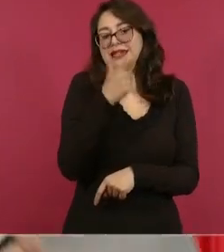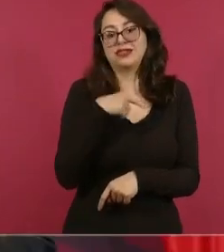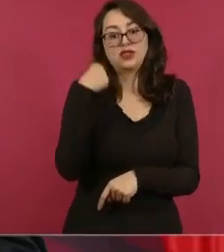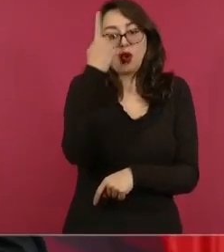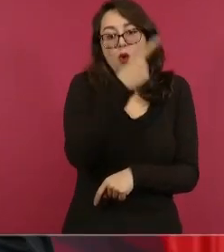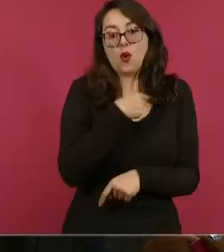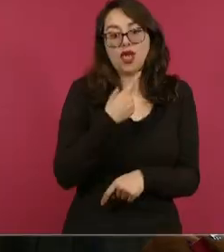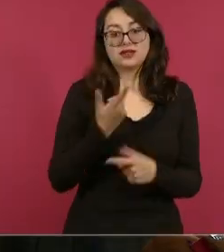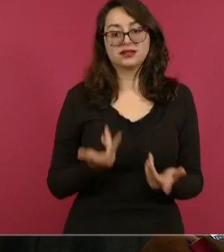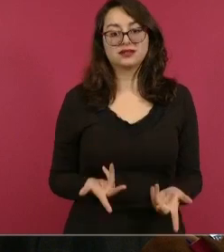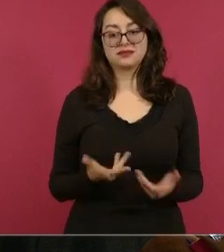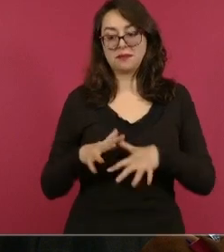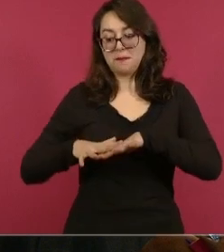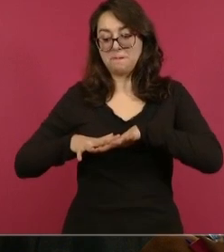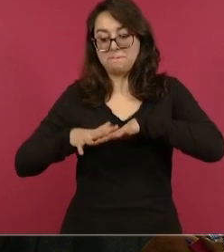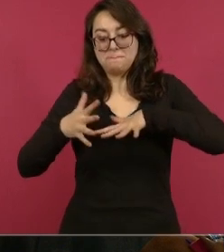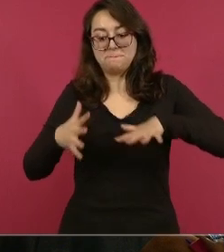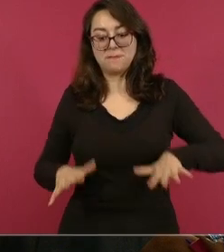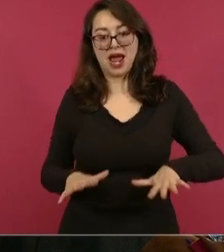del Atlántico al Pacífico